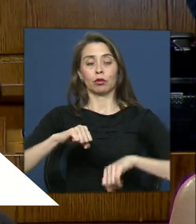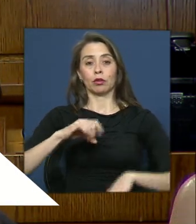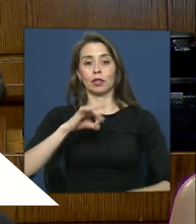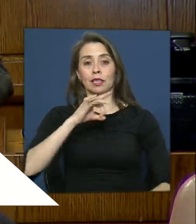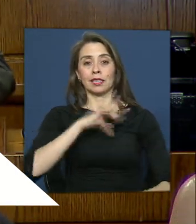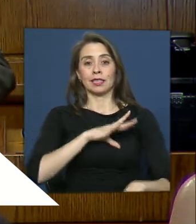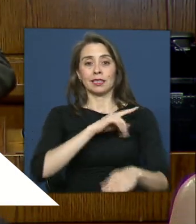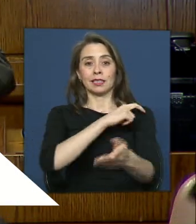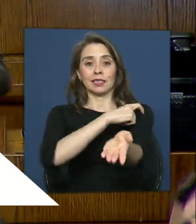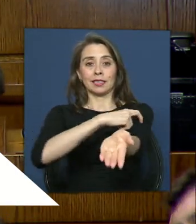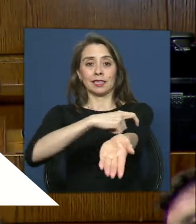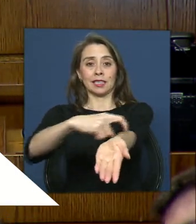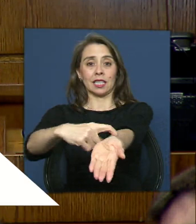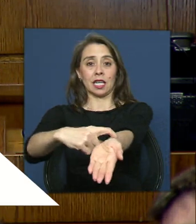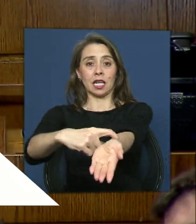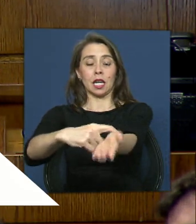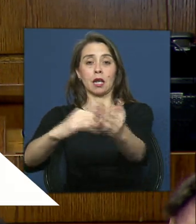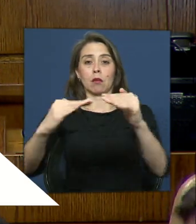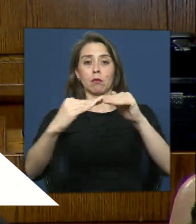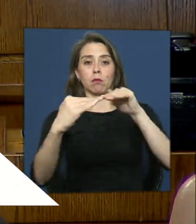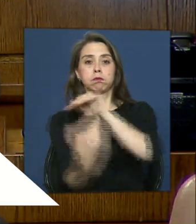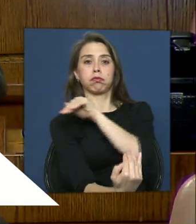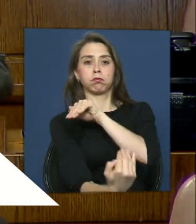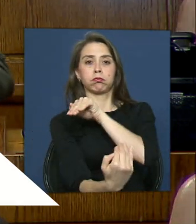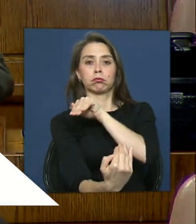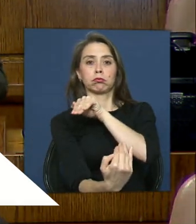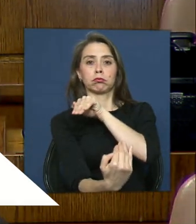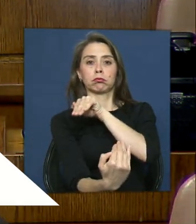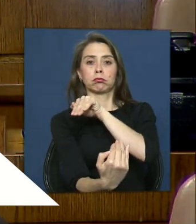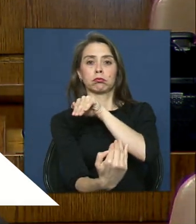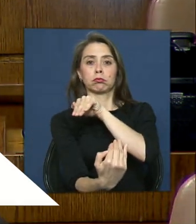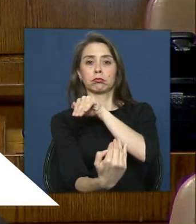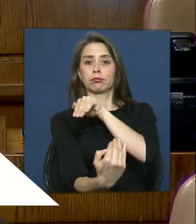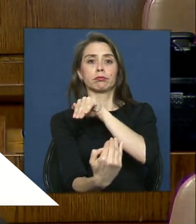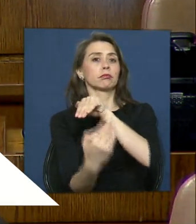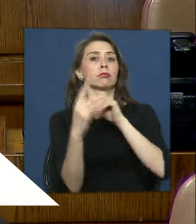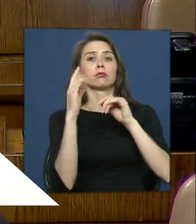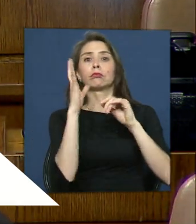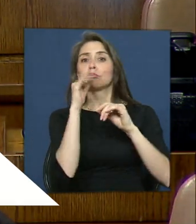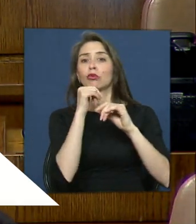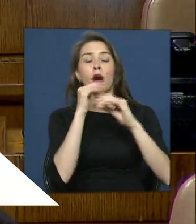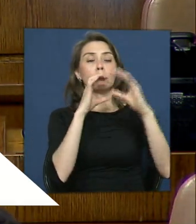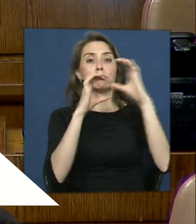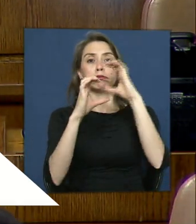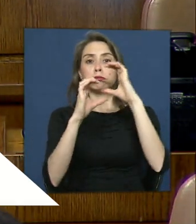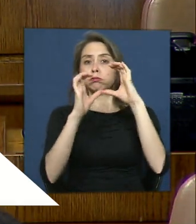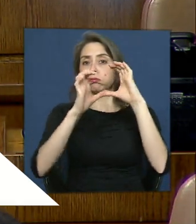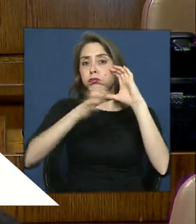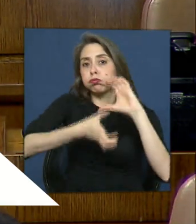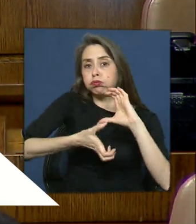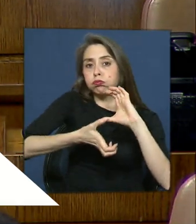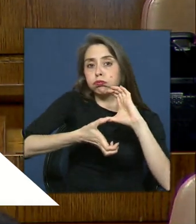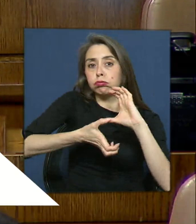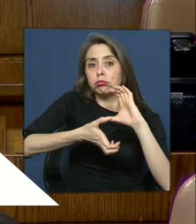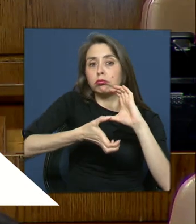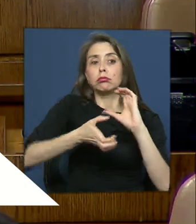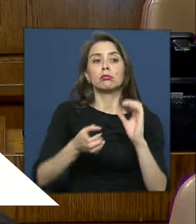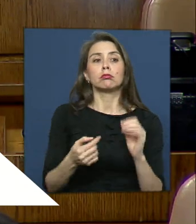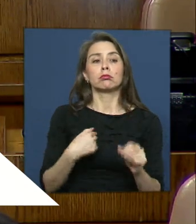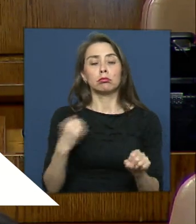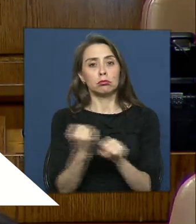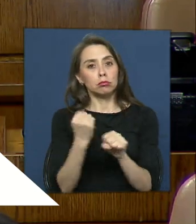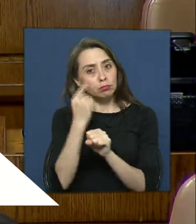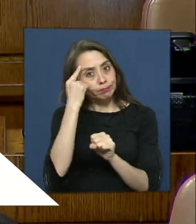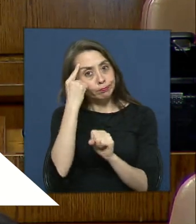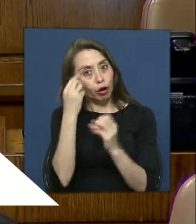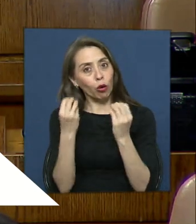quedó completamente desconectado desde el punto de vista de las comunicaciones, es que me he dedicado a trabajar el tema